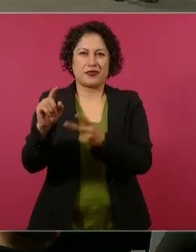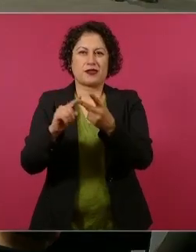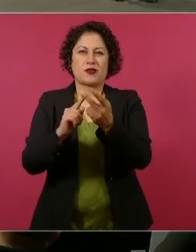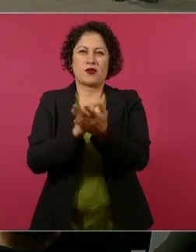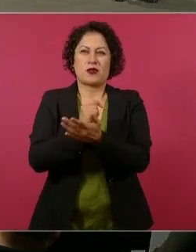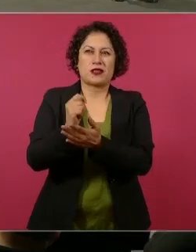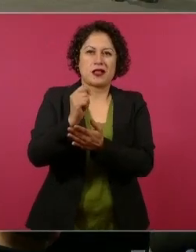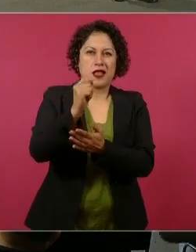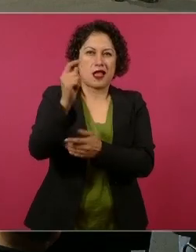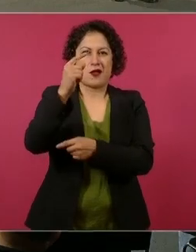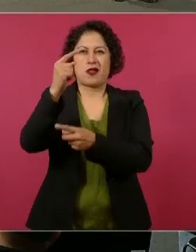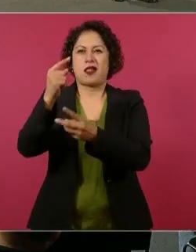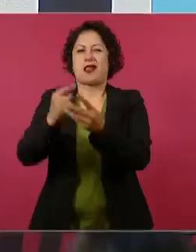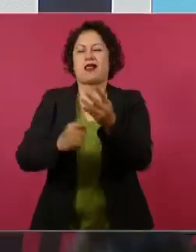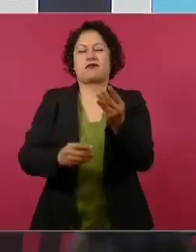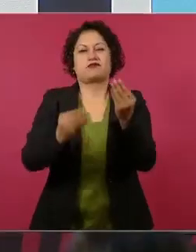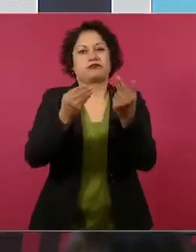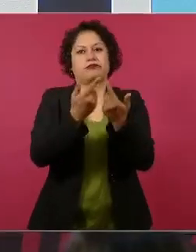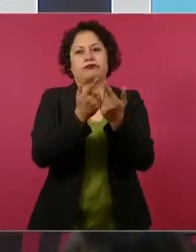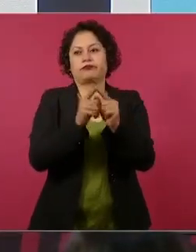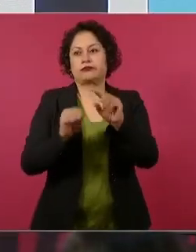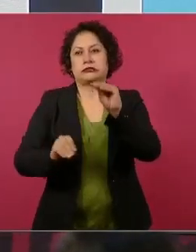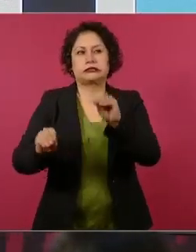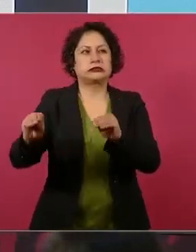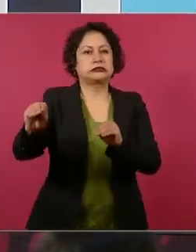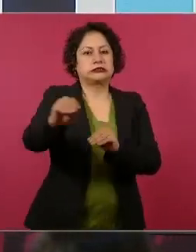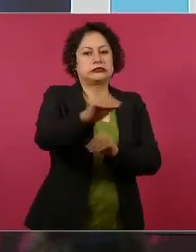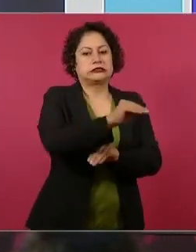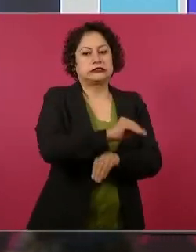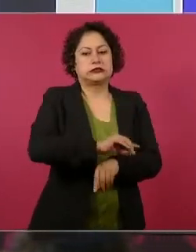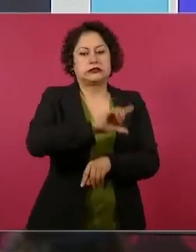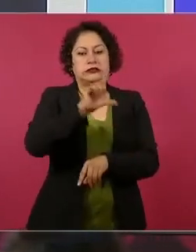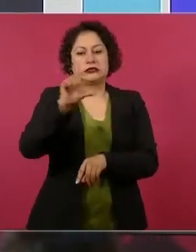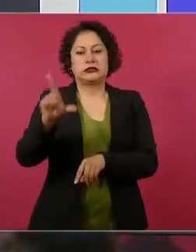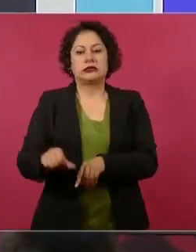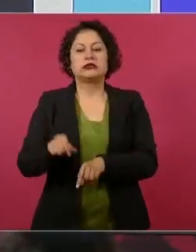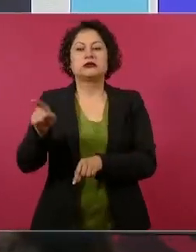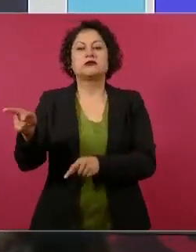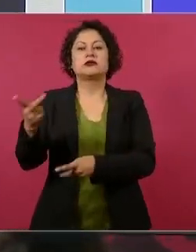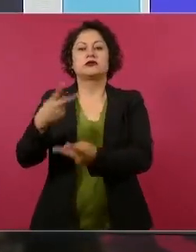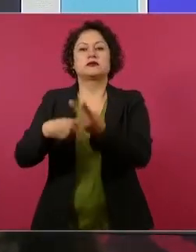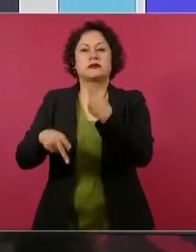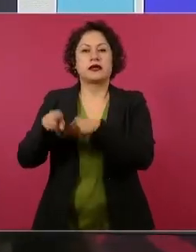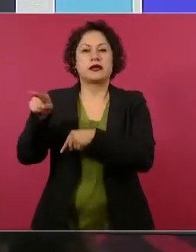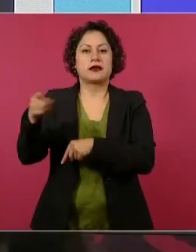no sé cuántos. Y aquí entró Claudia. Y miren,